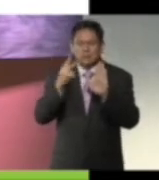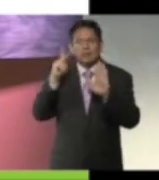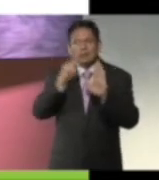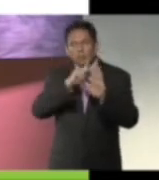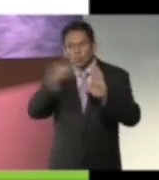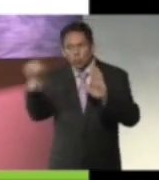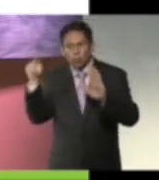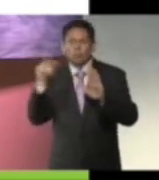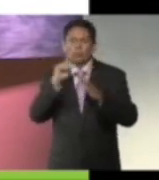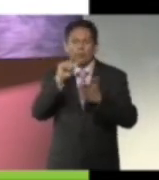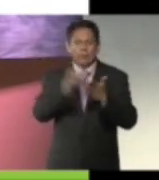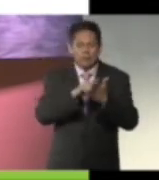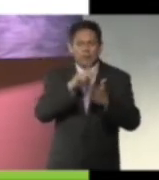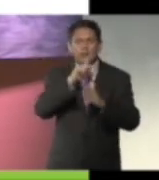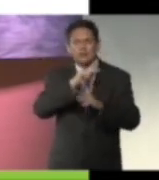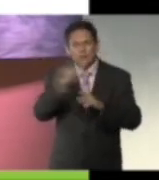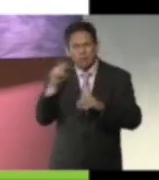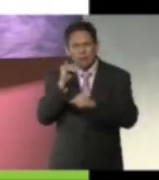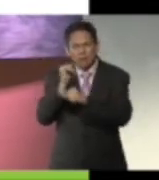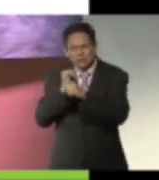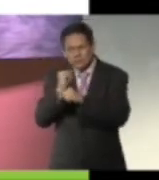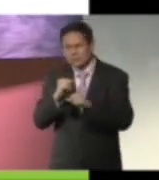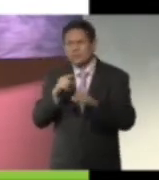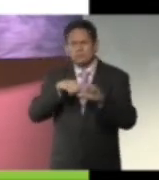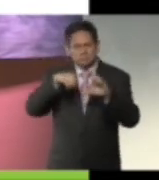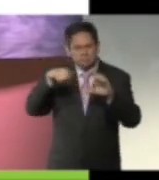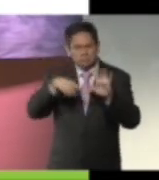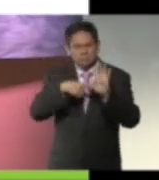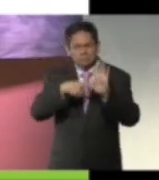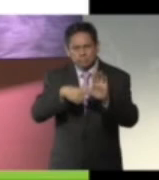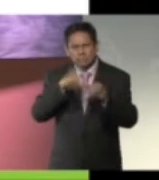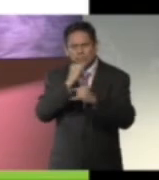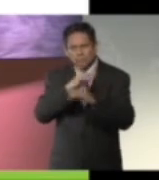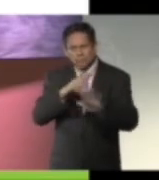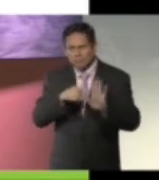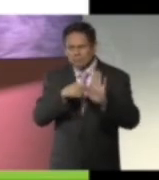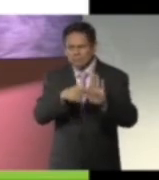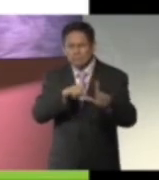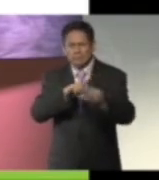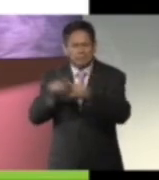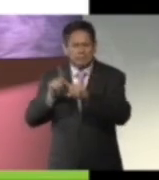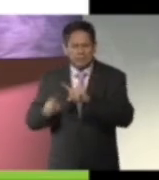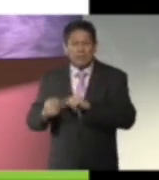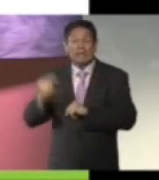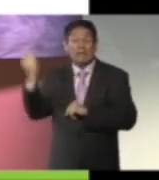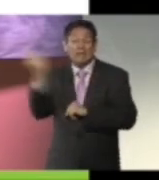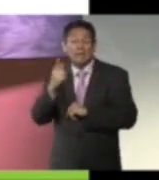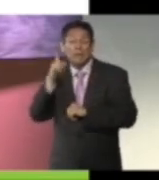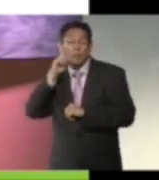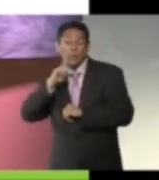partes, porque las brechas no las podemos combatir desde un solo sector, aunque